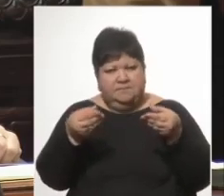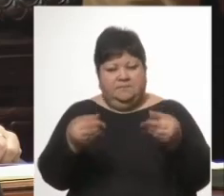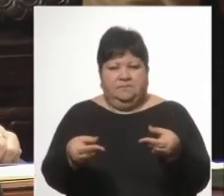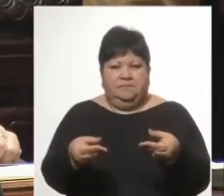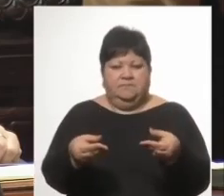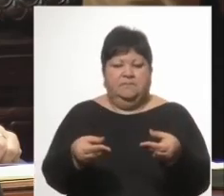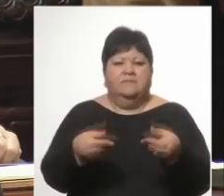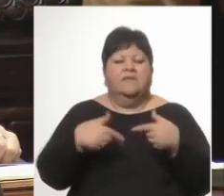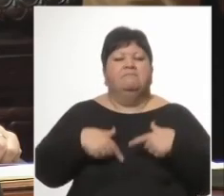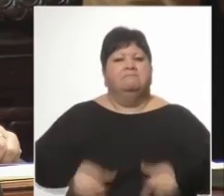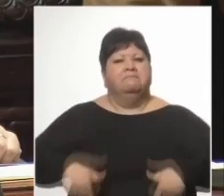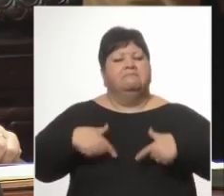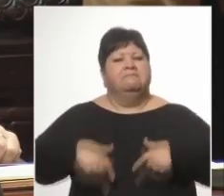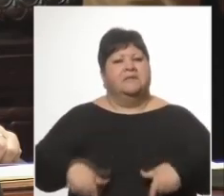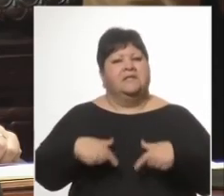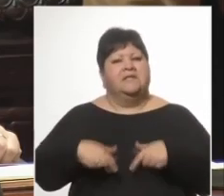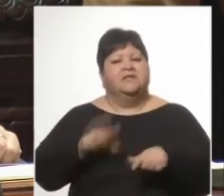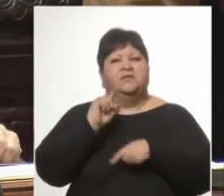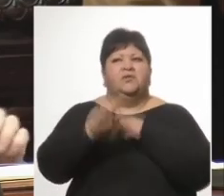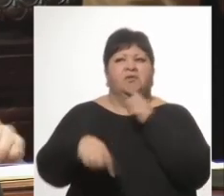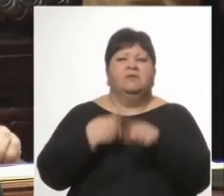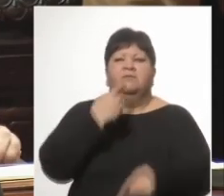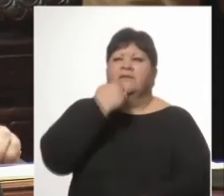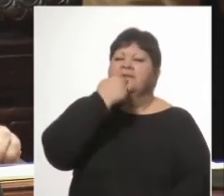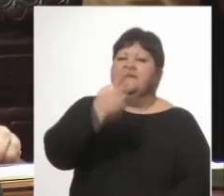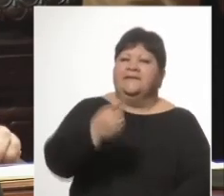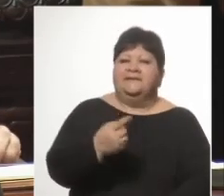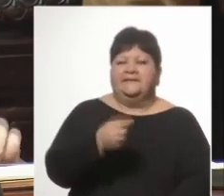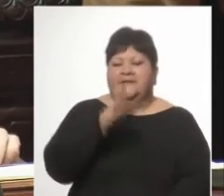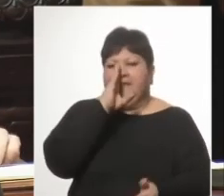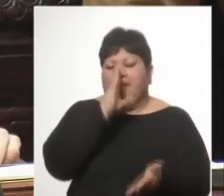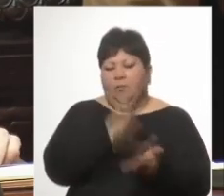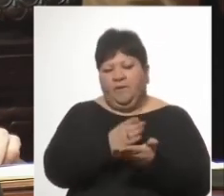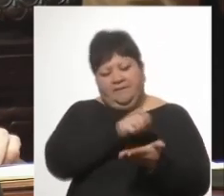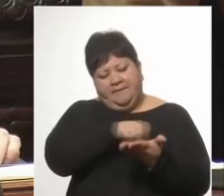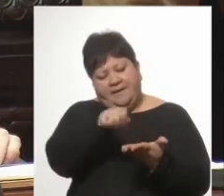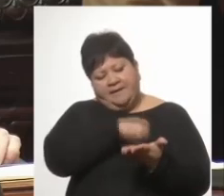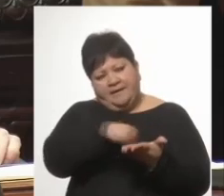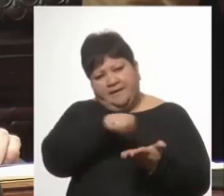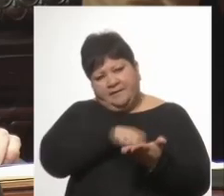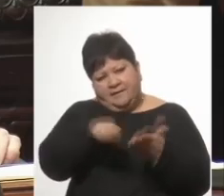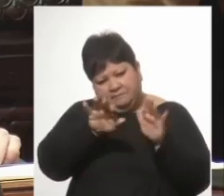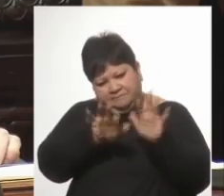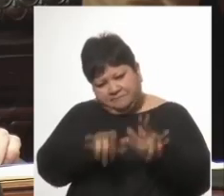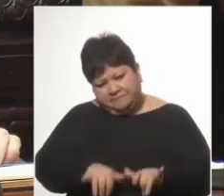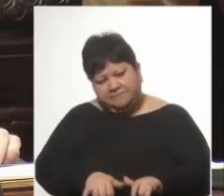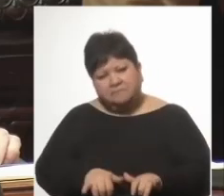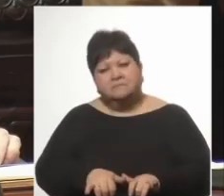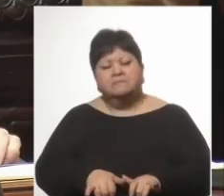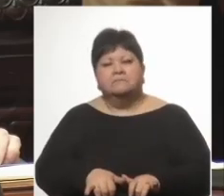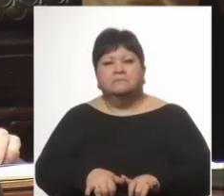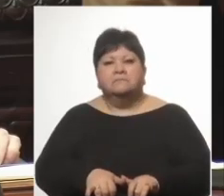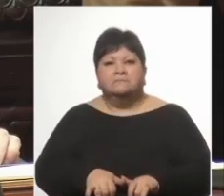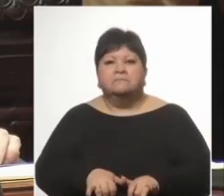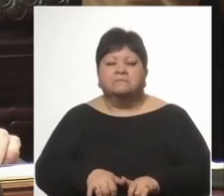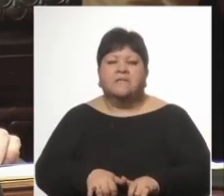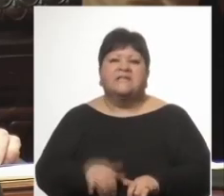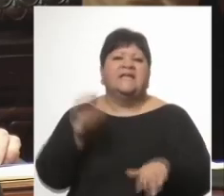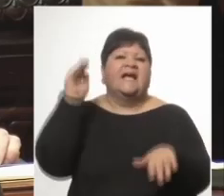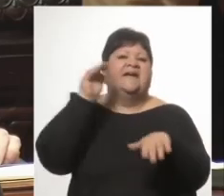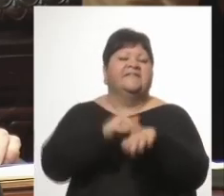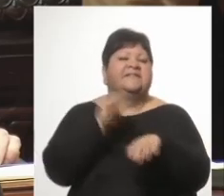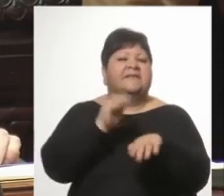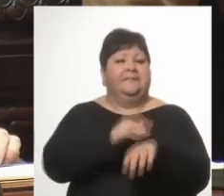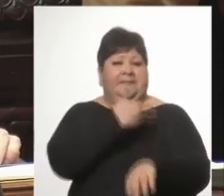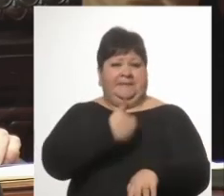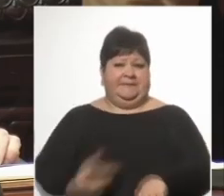El ministro dice después, en su última carta, que un par de días después se lo comunica al presidente de